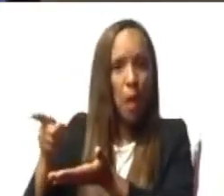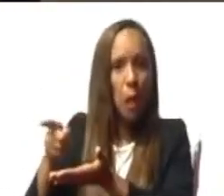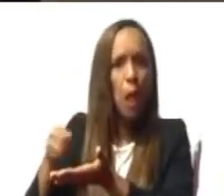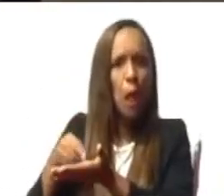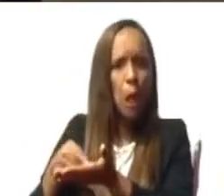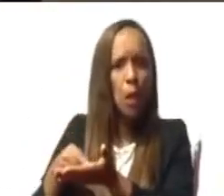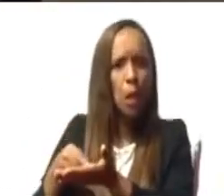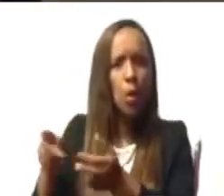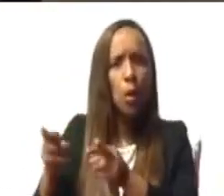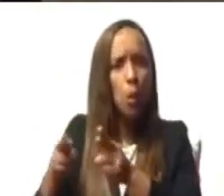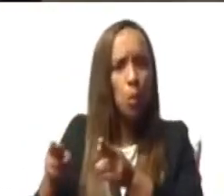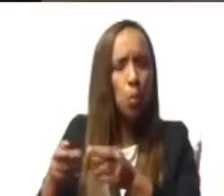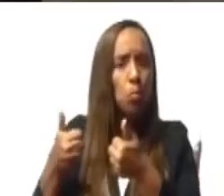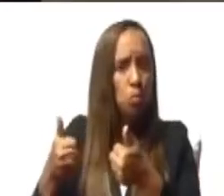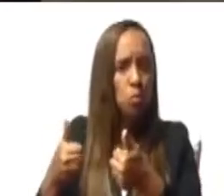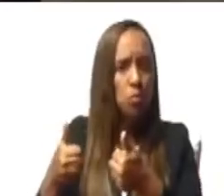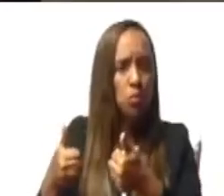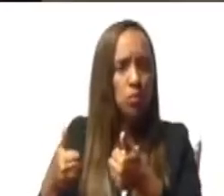de pesos